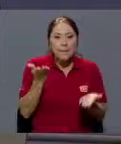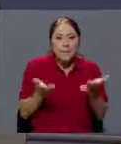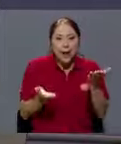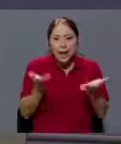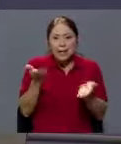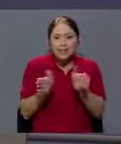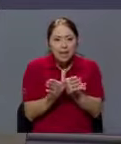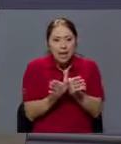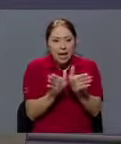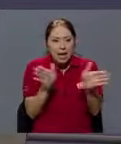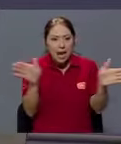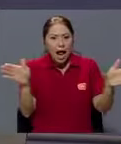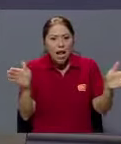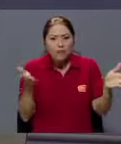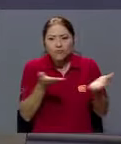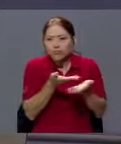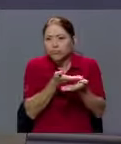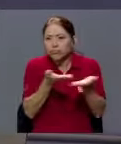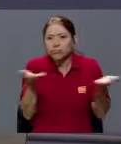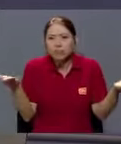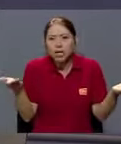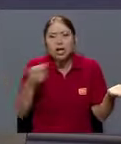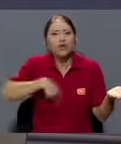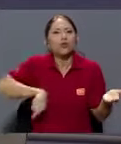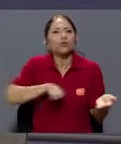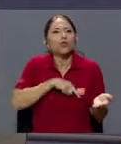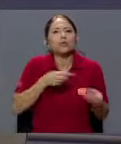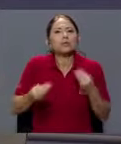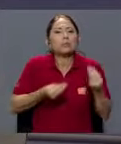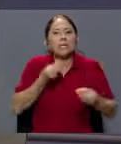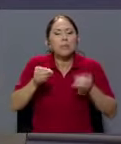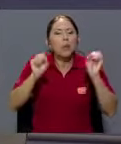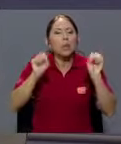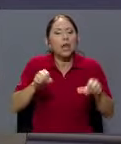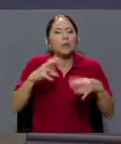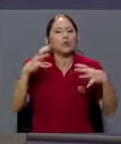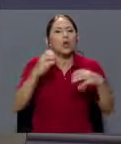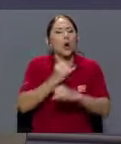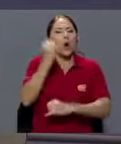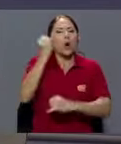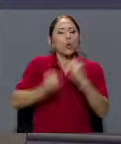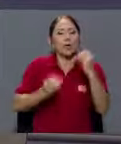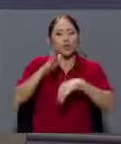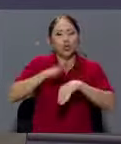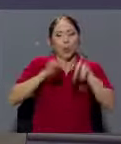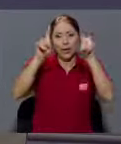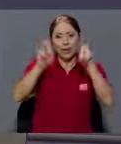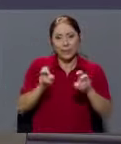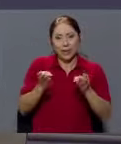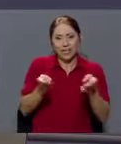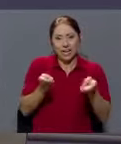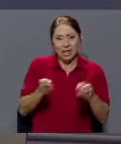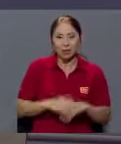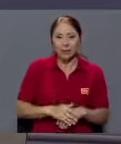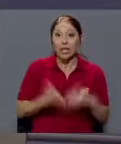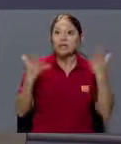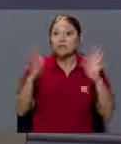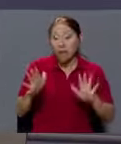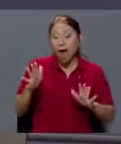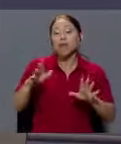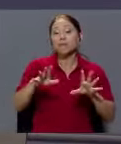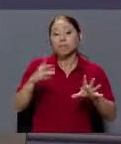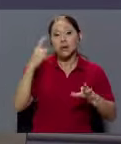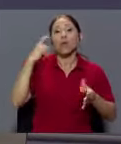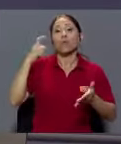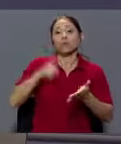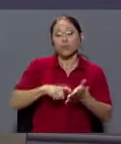general de qué podríamos nosotros concluir alrededor del bachillerato. Reconociendo que el país tomó